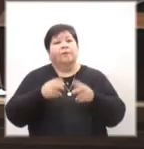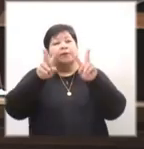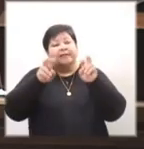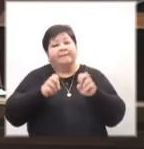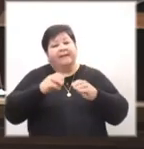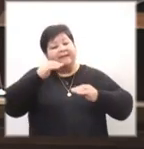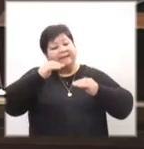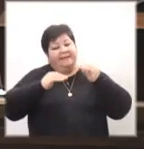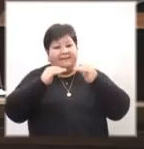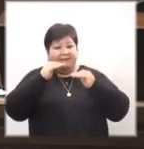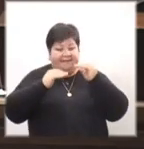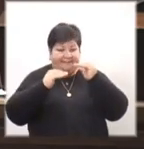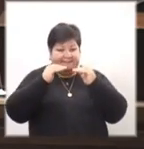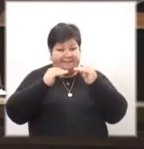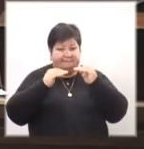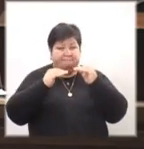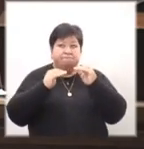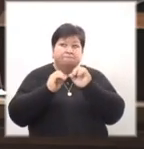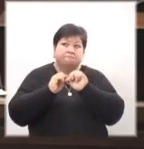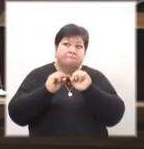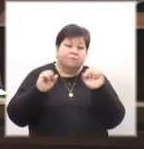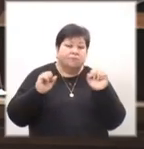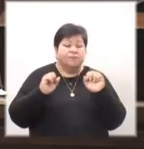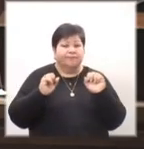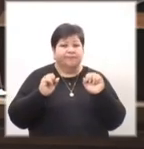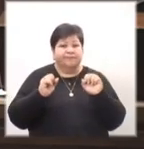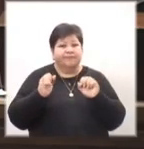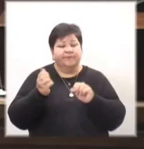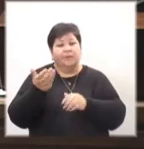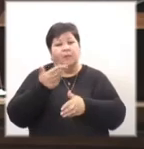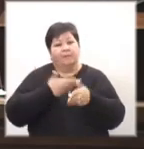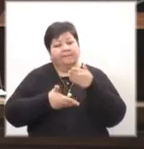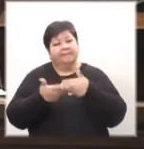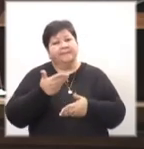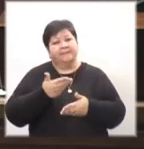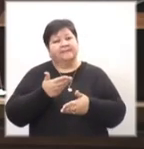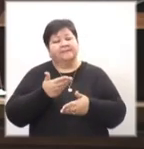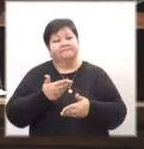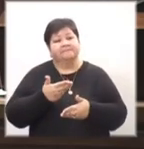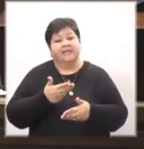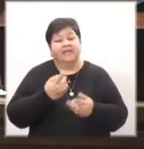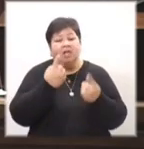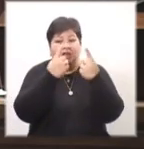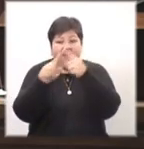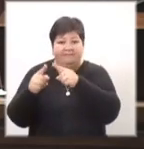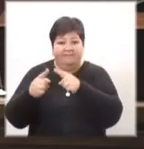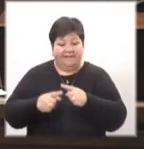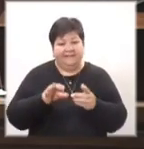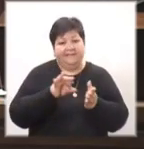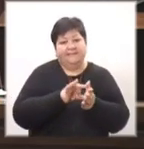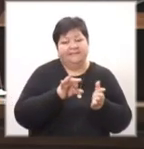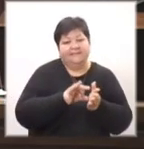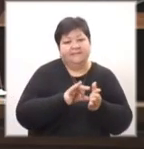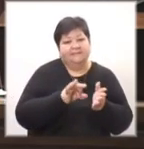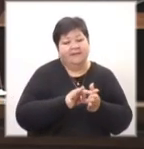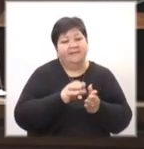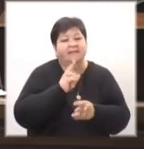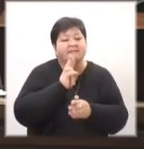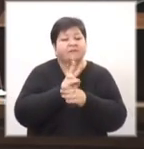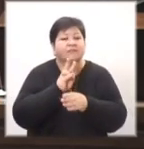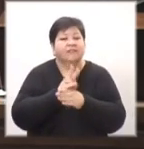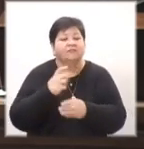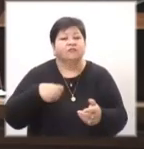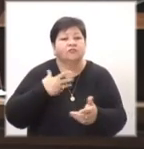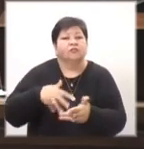priori parece una idea compartible que los diversos subsistemas de seguridad social converjan a un sistema previsional